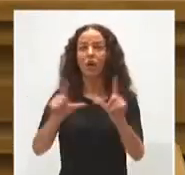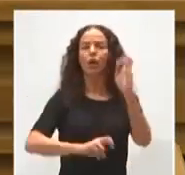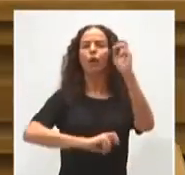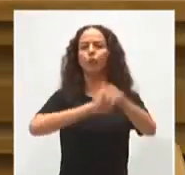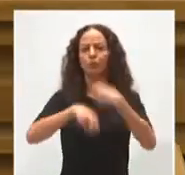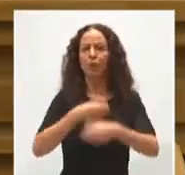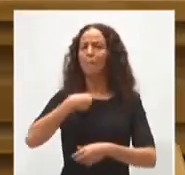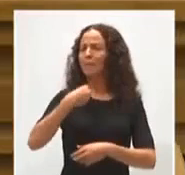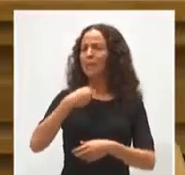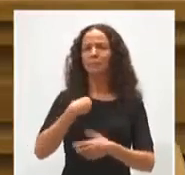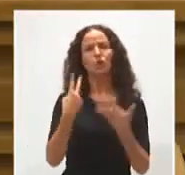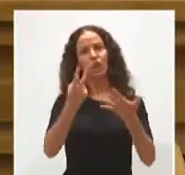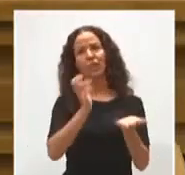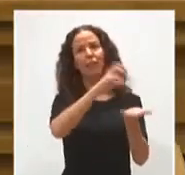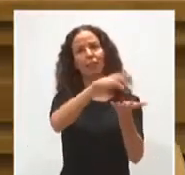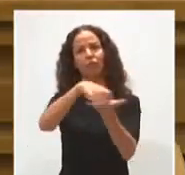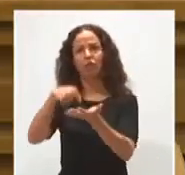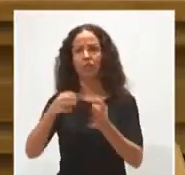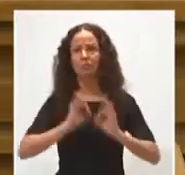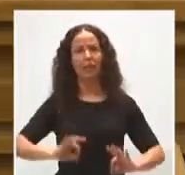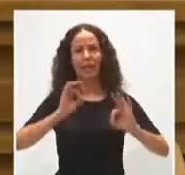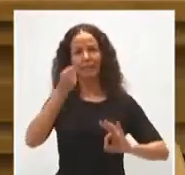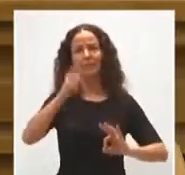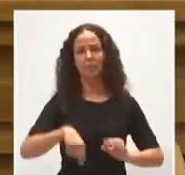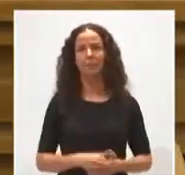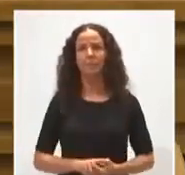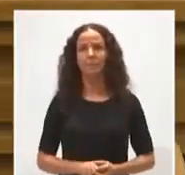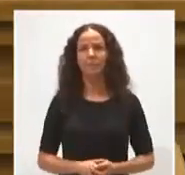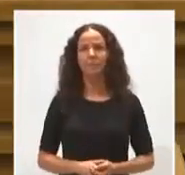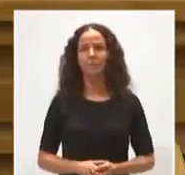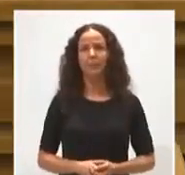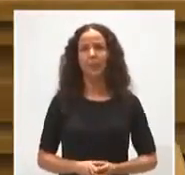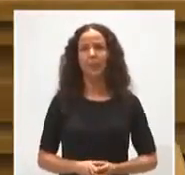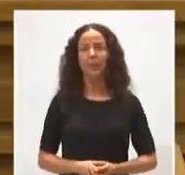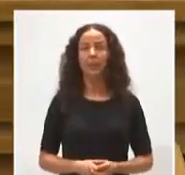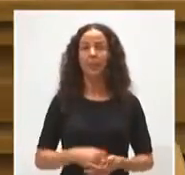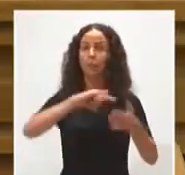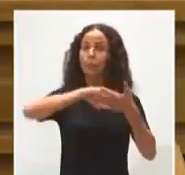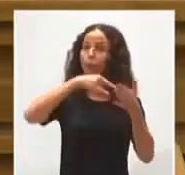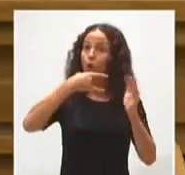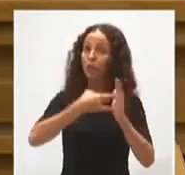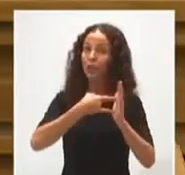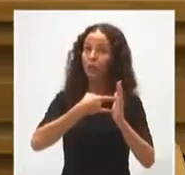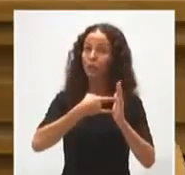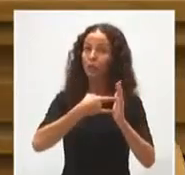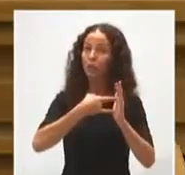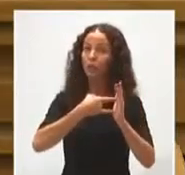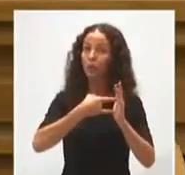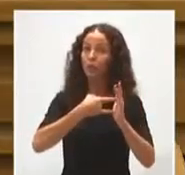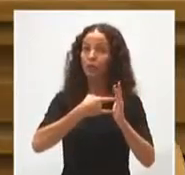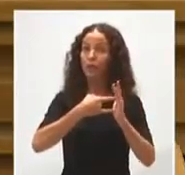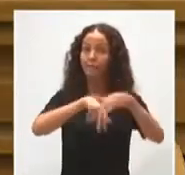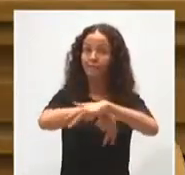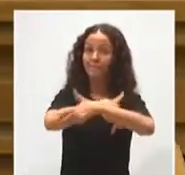los mismos siete centros de especialidades vamos a extender el proyecto de vídeo consulta